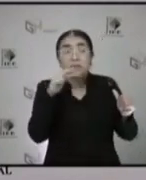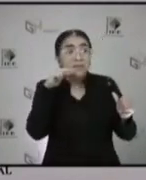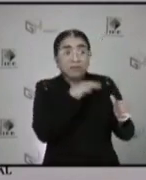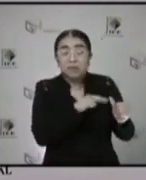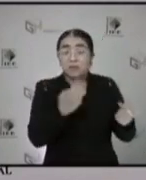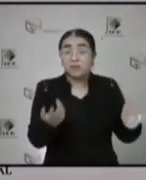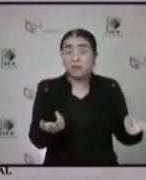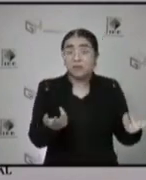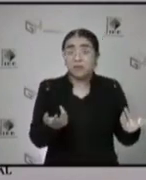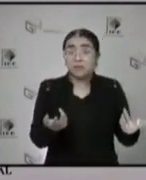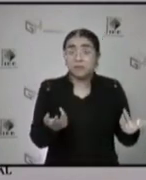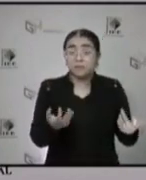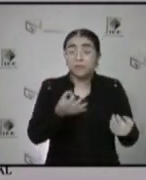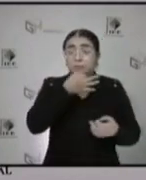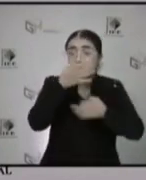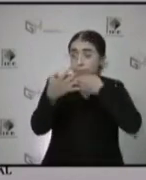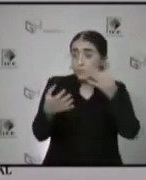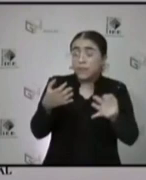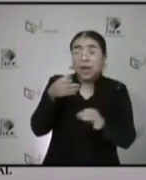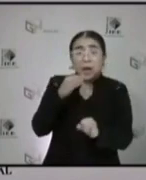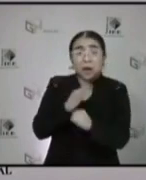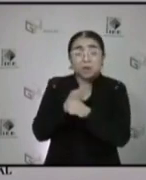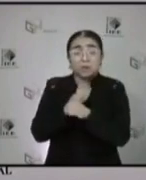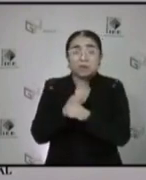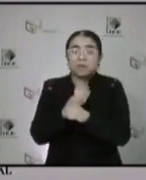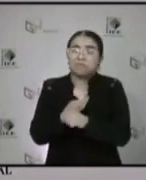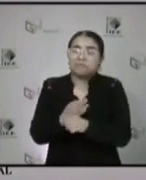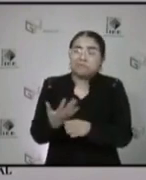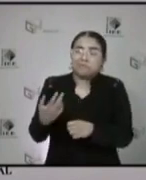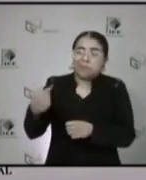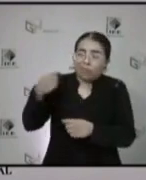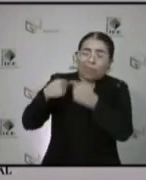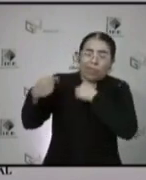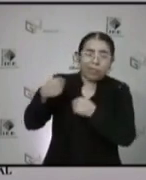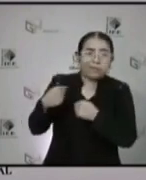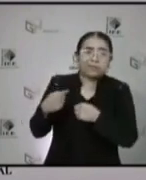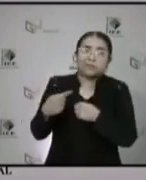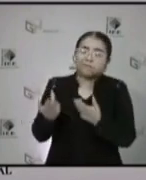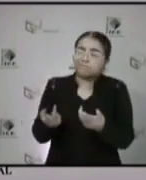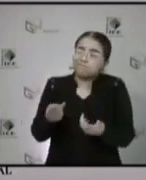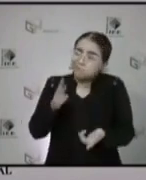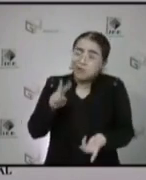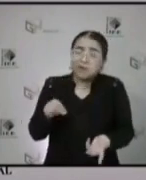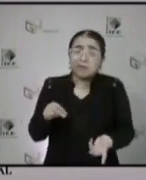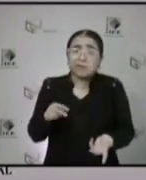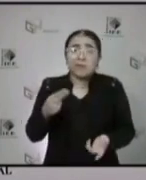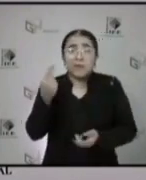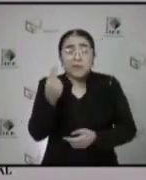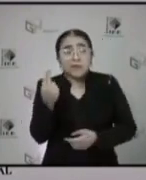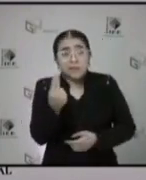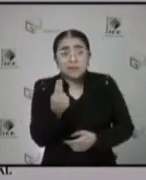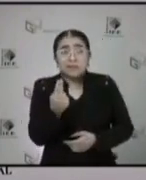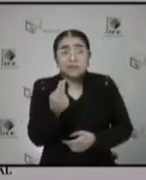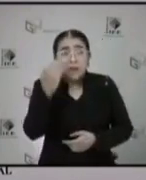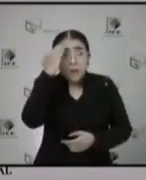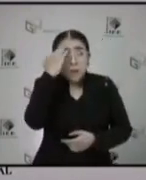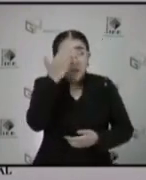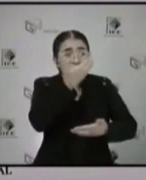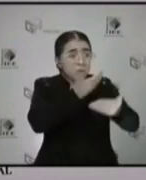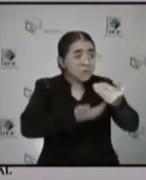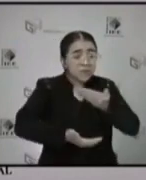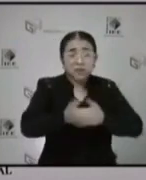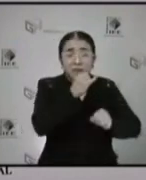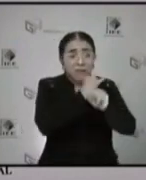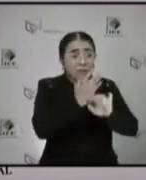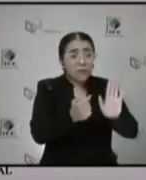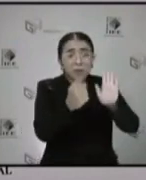todo lo que he dicho aquí me va a traer consecuencias, como siempre. Y no lo diría si no fuera de vital importancia que ustedes conozcan